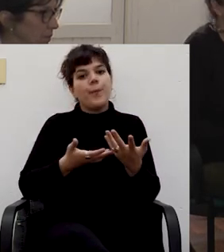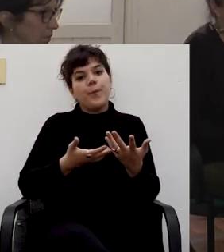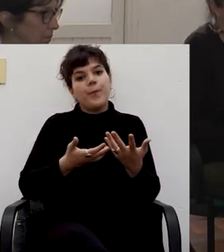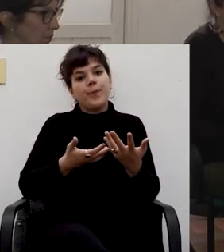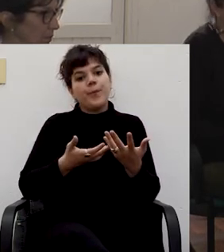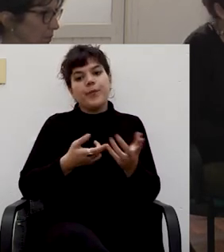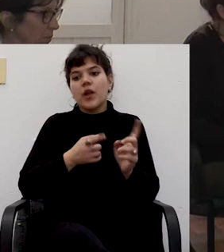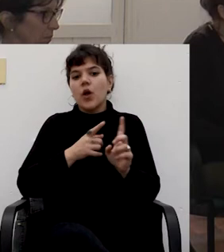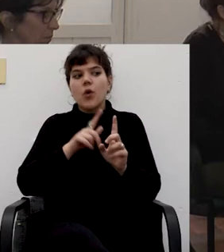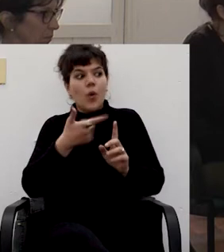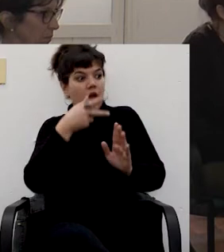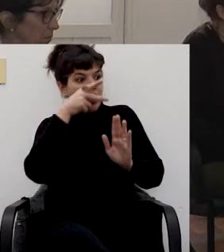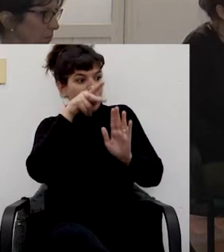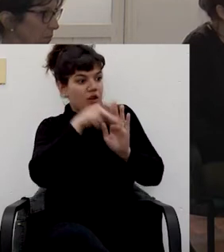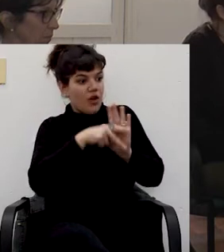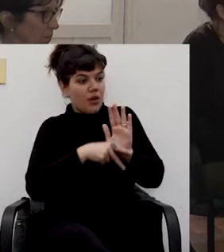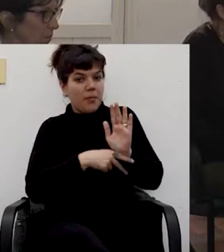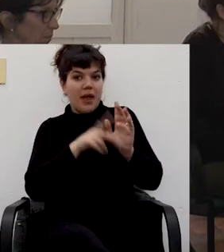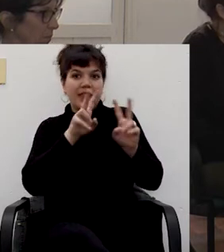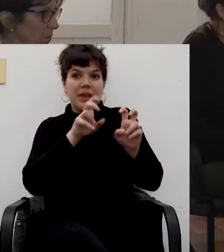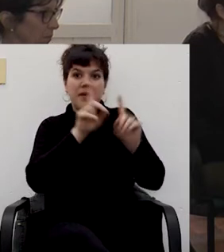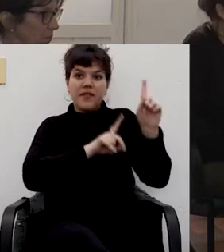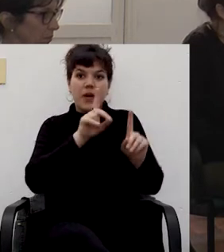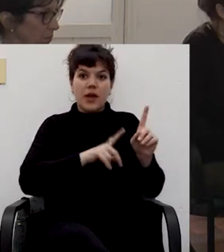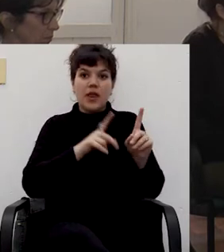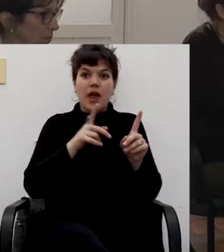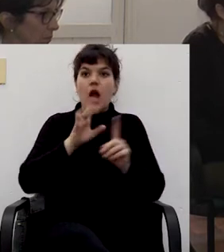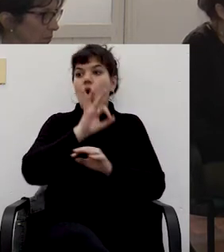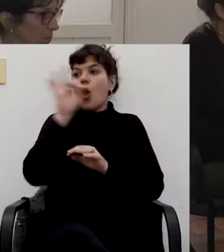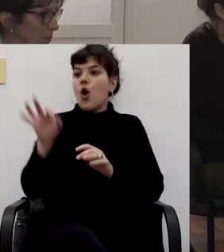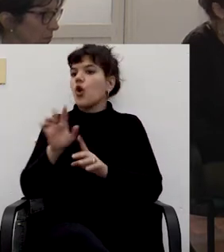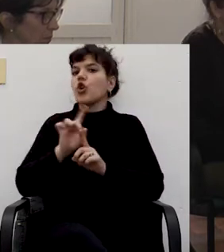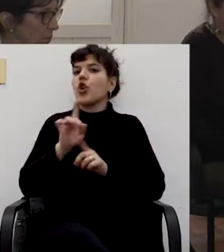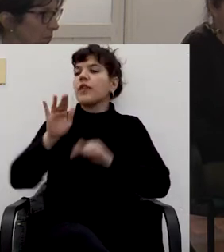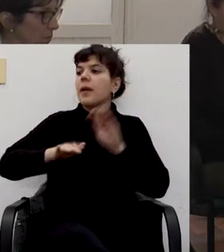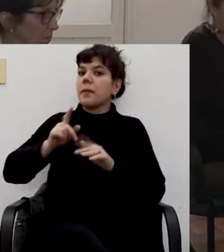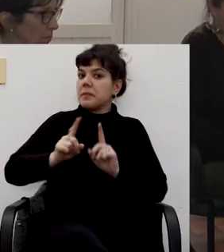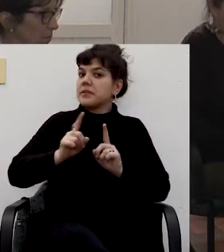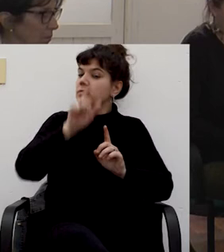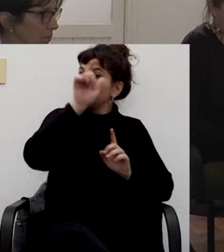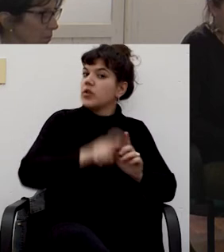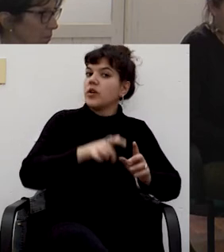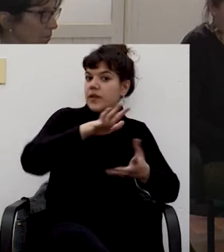a la no norma, a una norma muy arbitraria, a una norma que no depende de sí misma, a